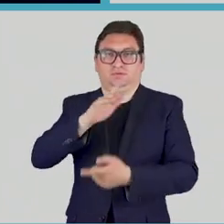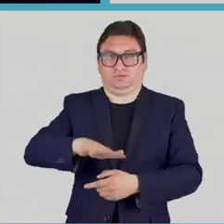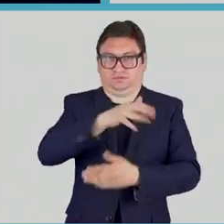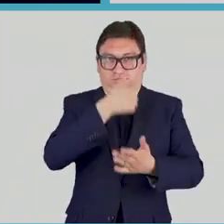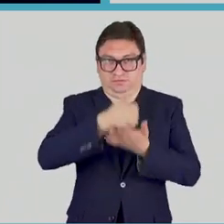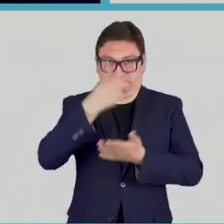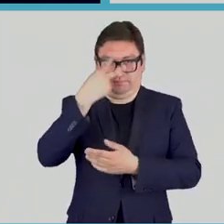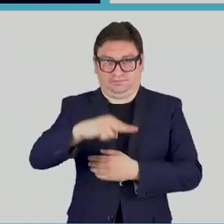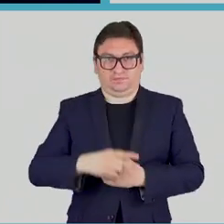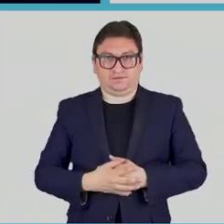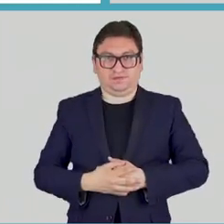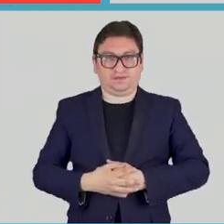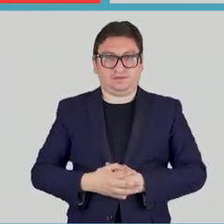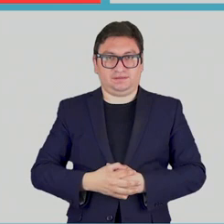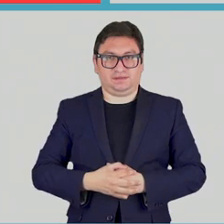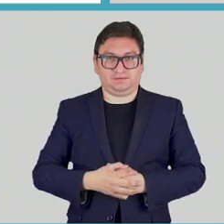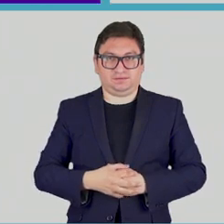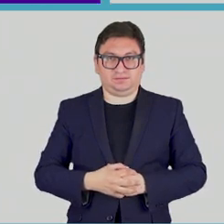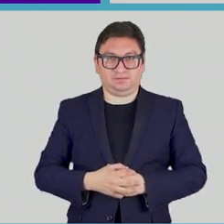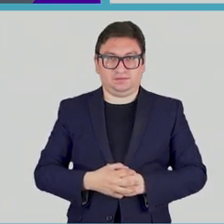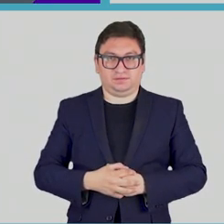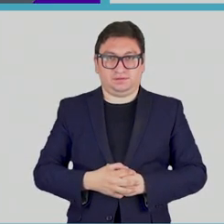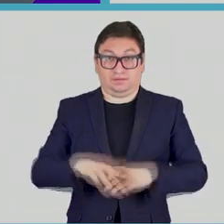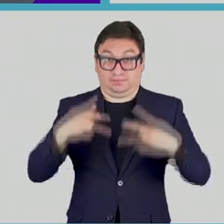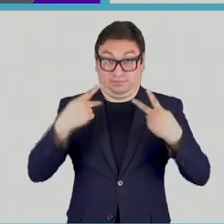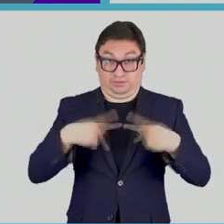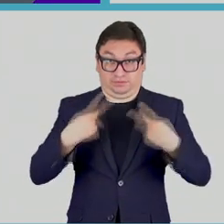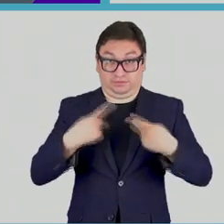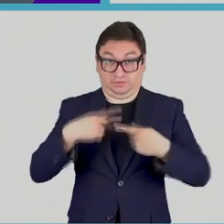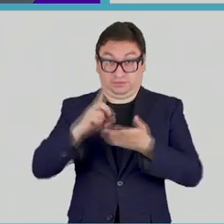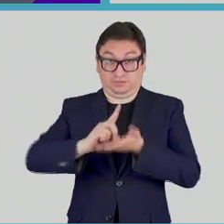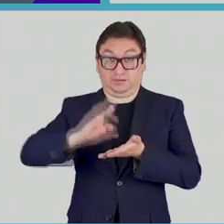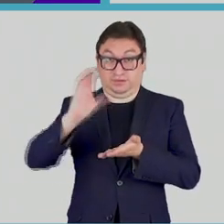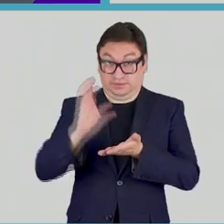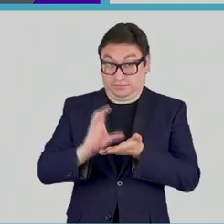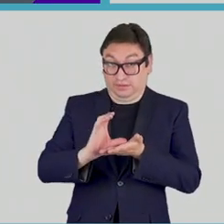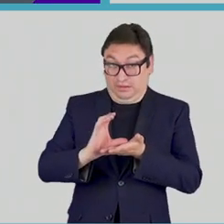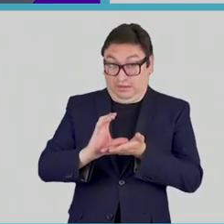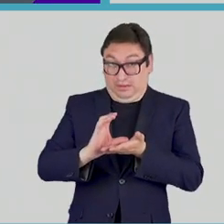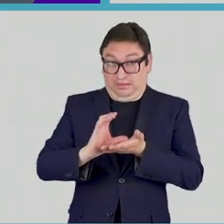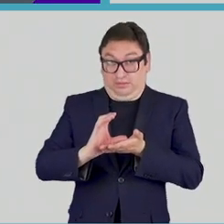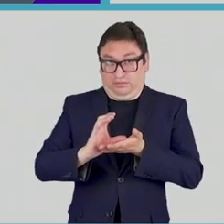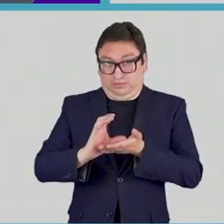de la Ciudad de México las personas con discapacidad